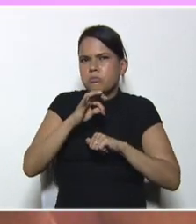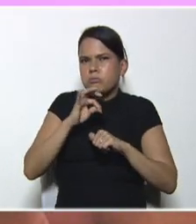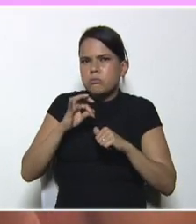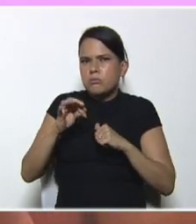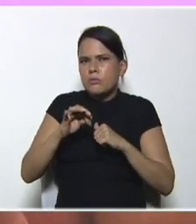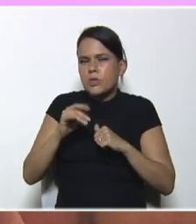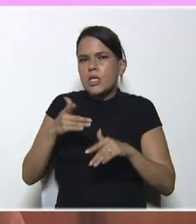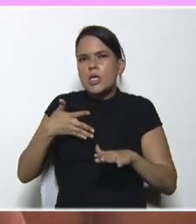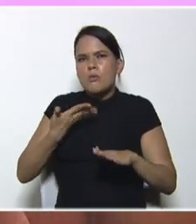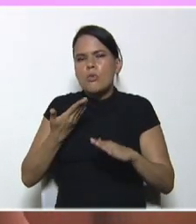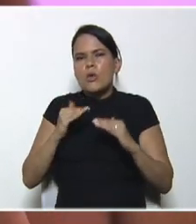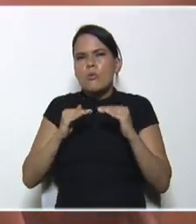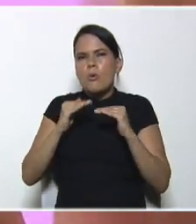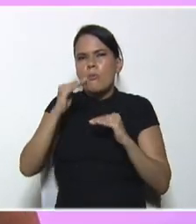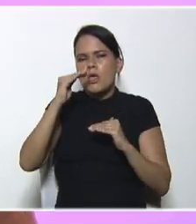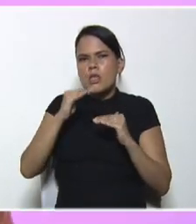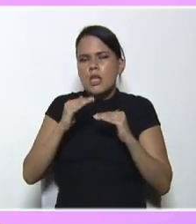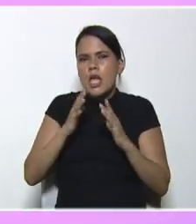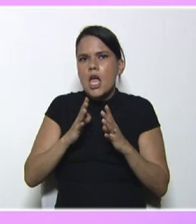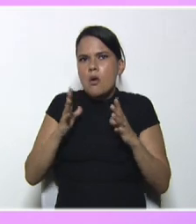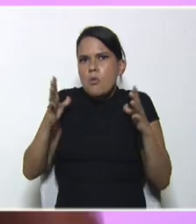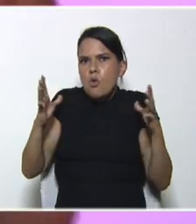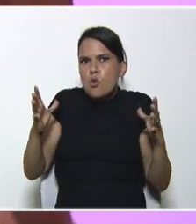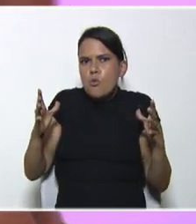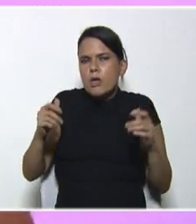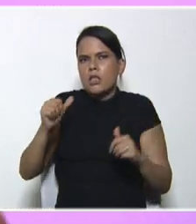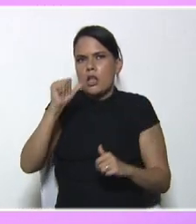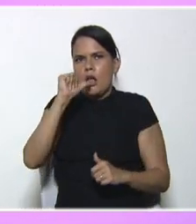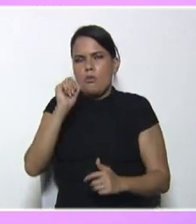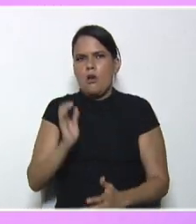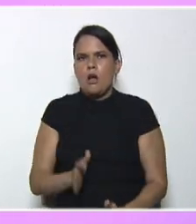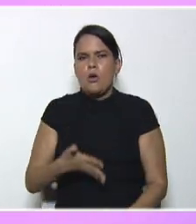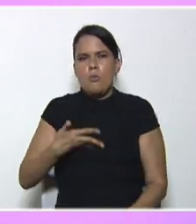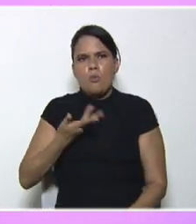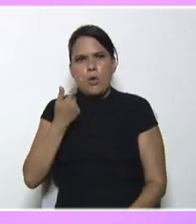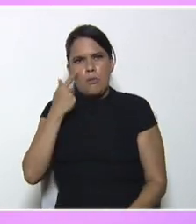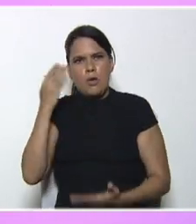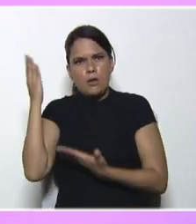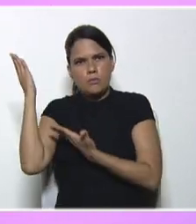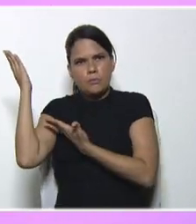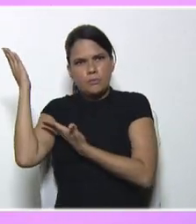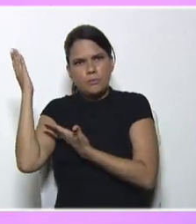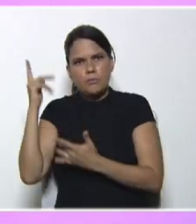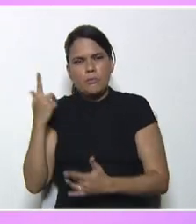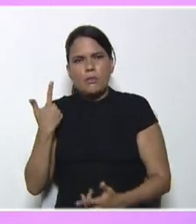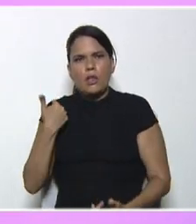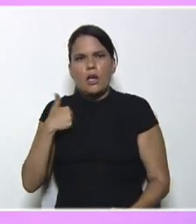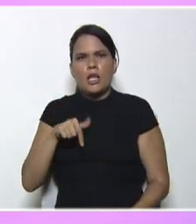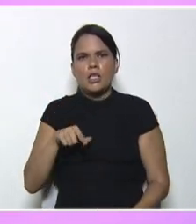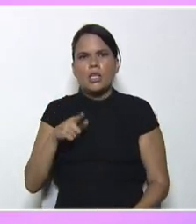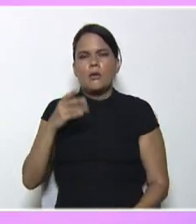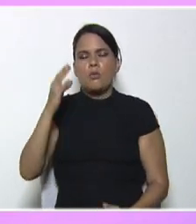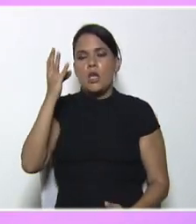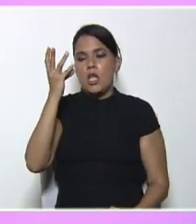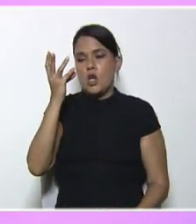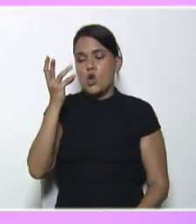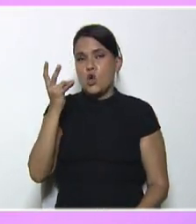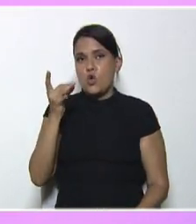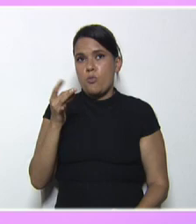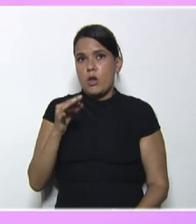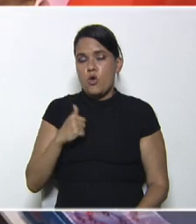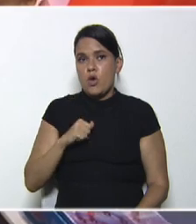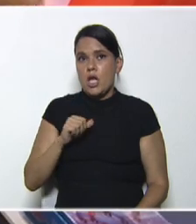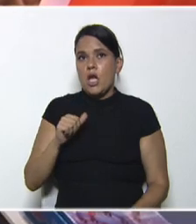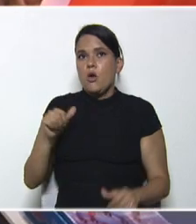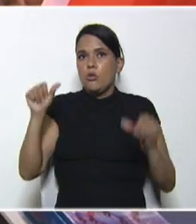podemos medir el volumen del agua, ¿ok? Como pueden observar, acá tenemos la medición, que es un